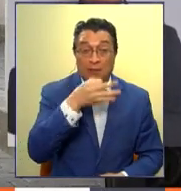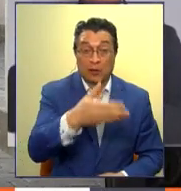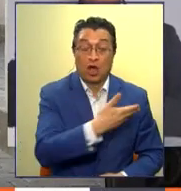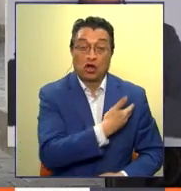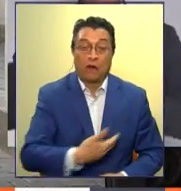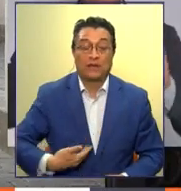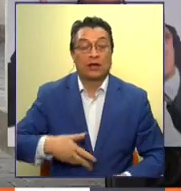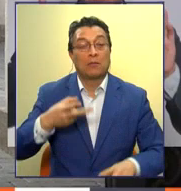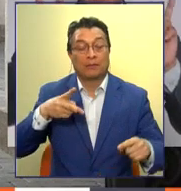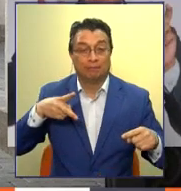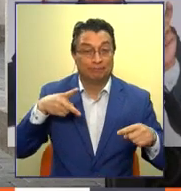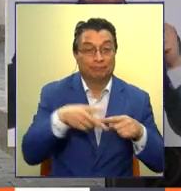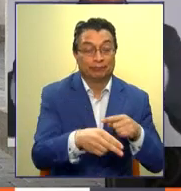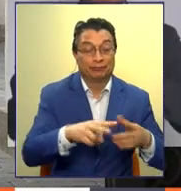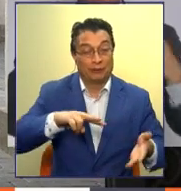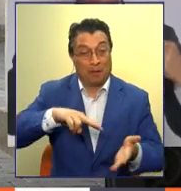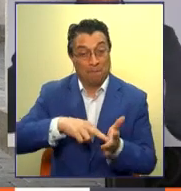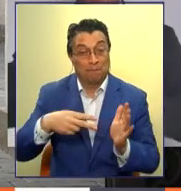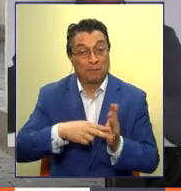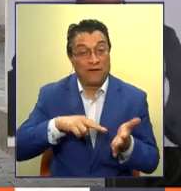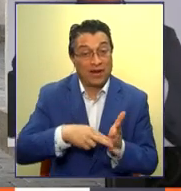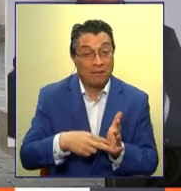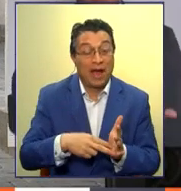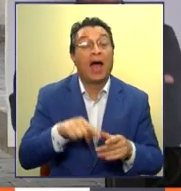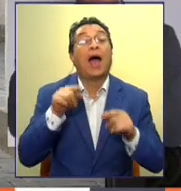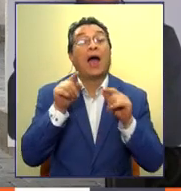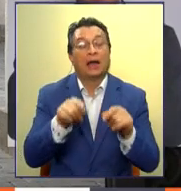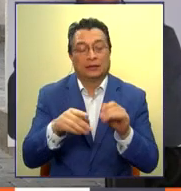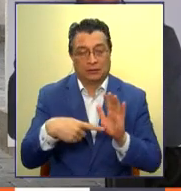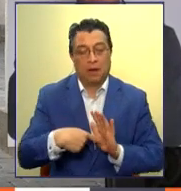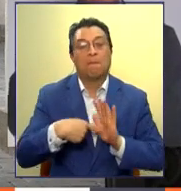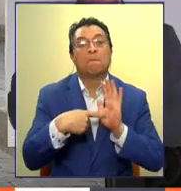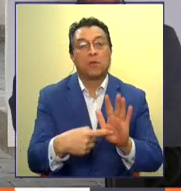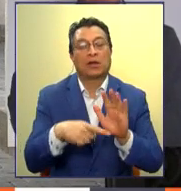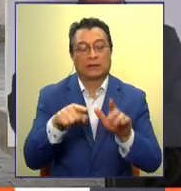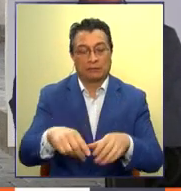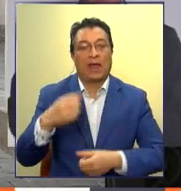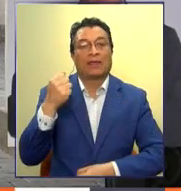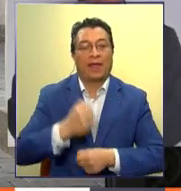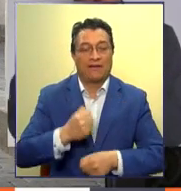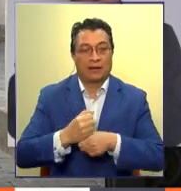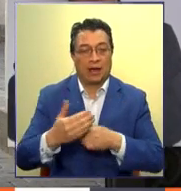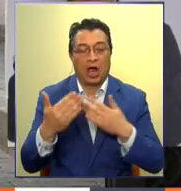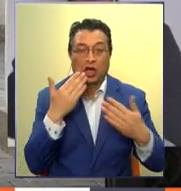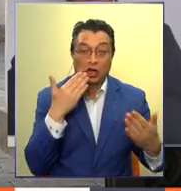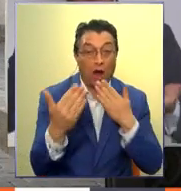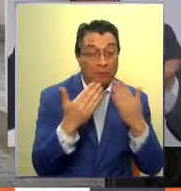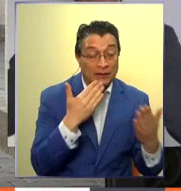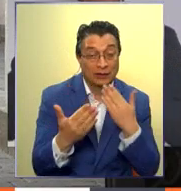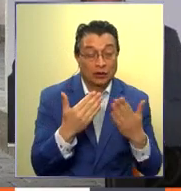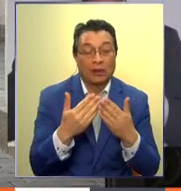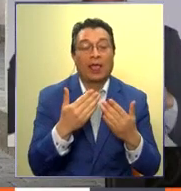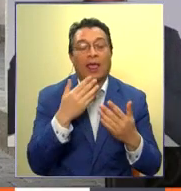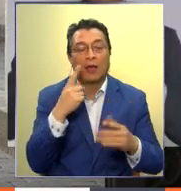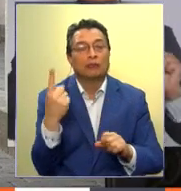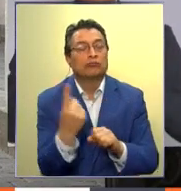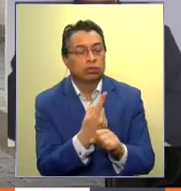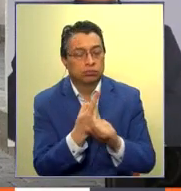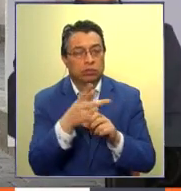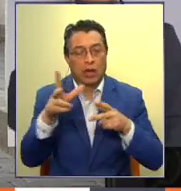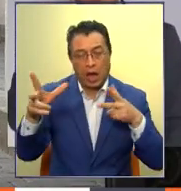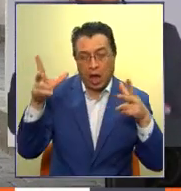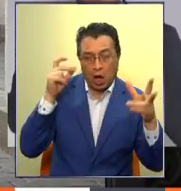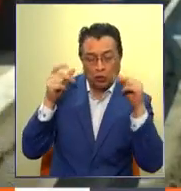terminar este conflicto demuestra que ese trabajo de conversación, de diálogo, de escuchar